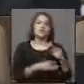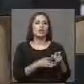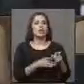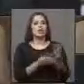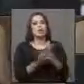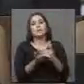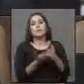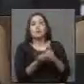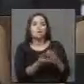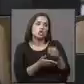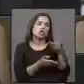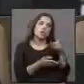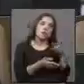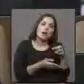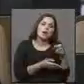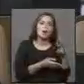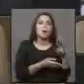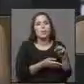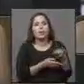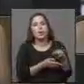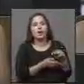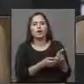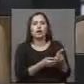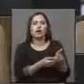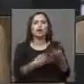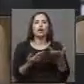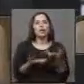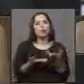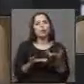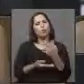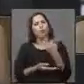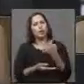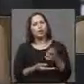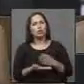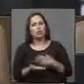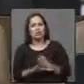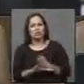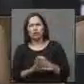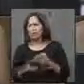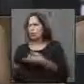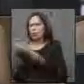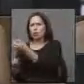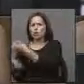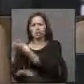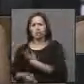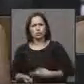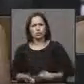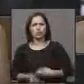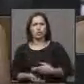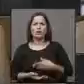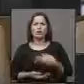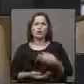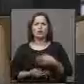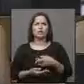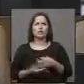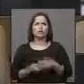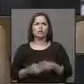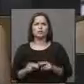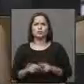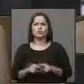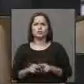padres para dedicarlo, etcétera, ¿por qué no partir, como aquí lo han dicho otros parlamentarios, por lo que es sala cuna, jardín